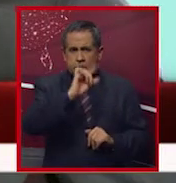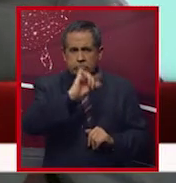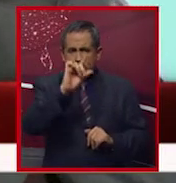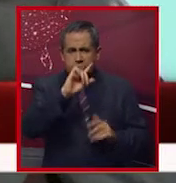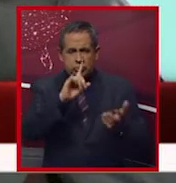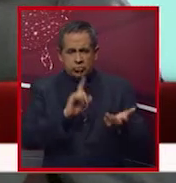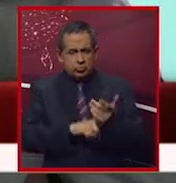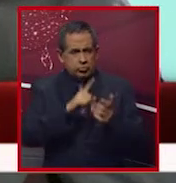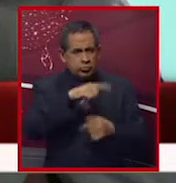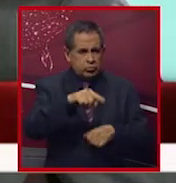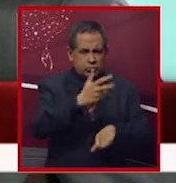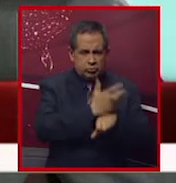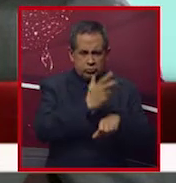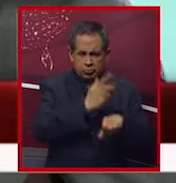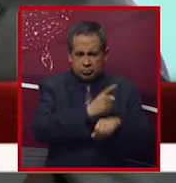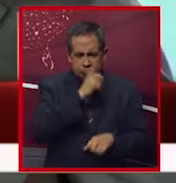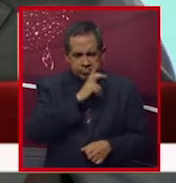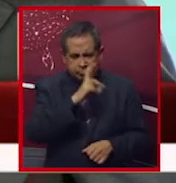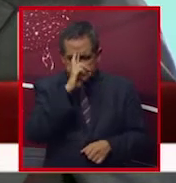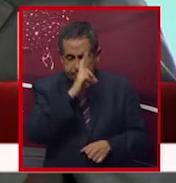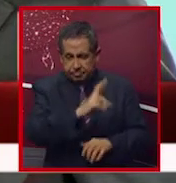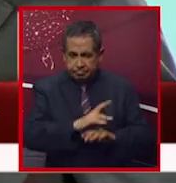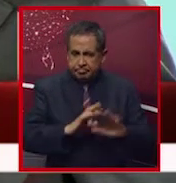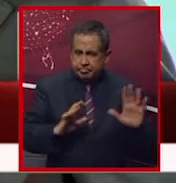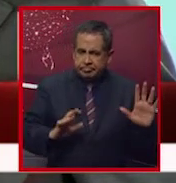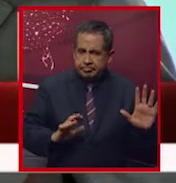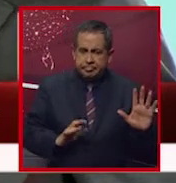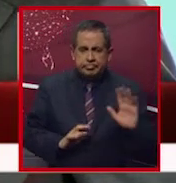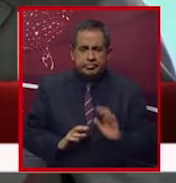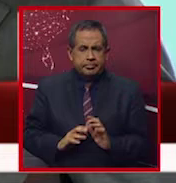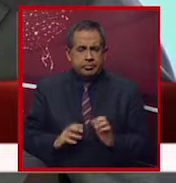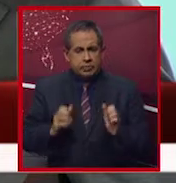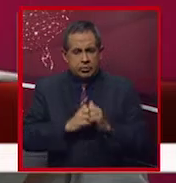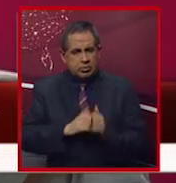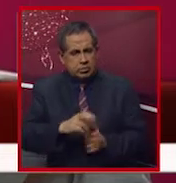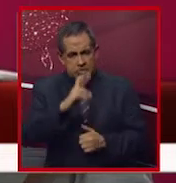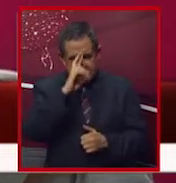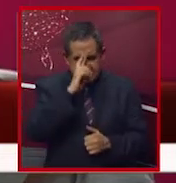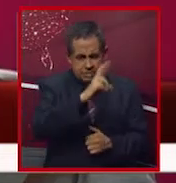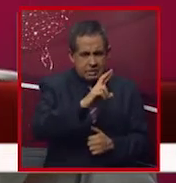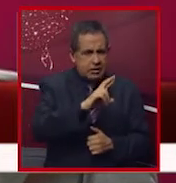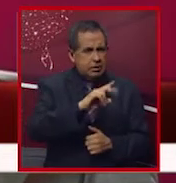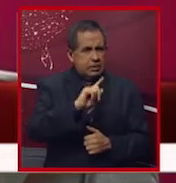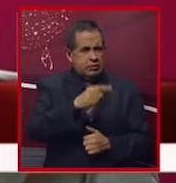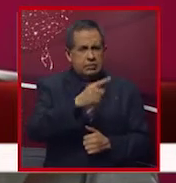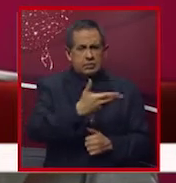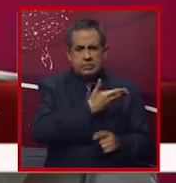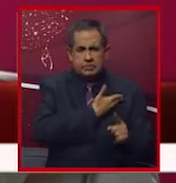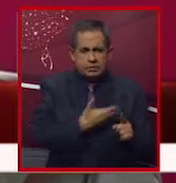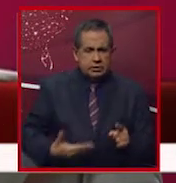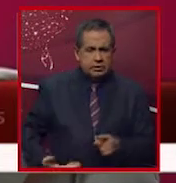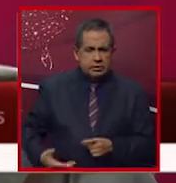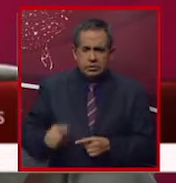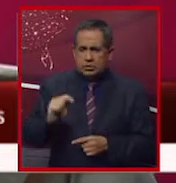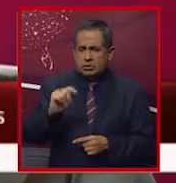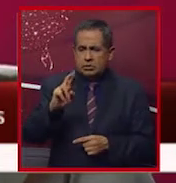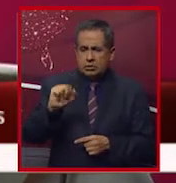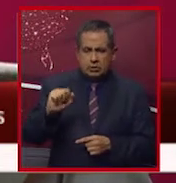autoridades de Estados Unidos, con respeto al presidente Donald